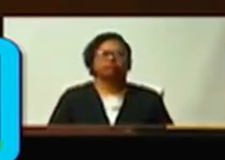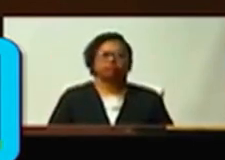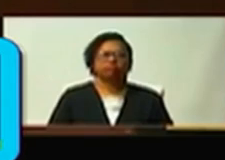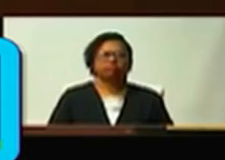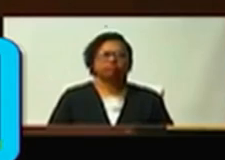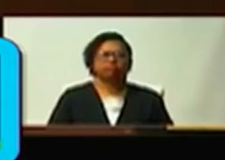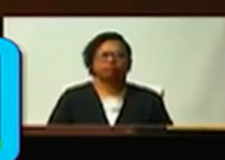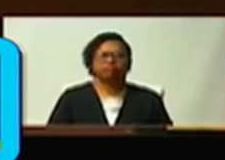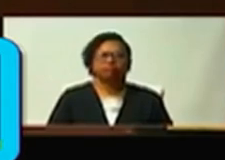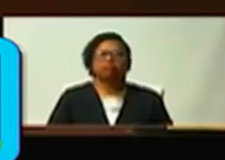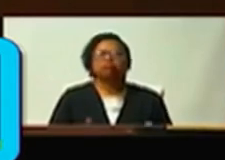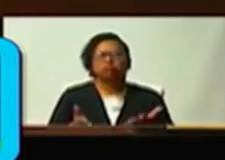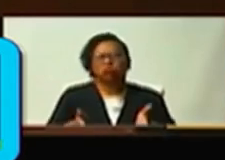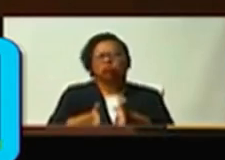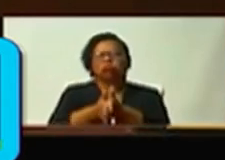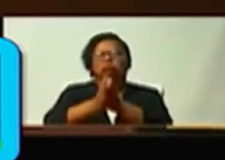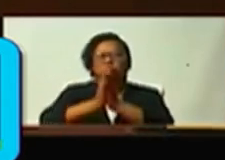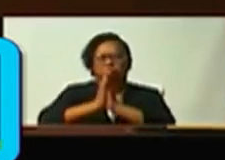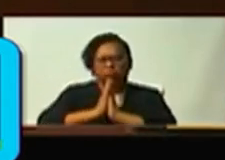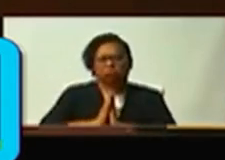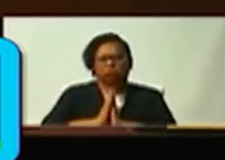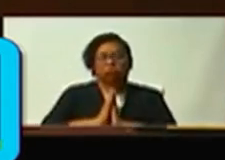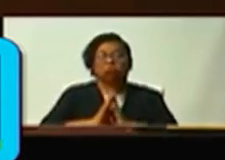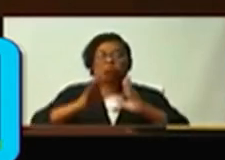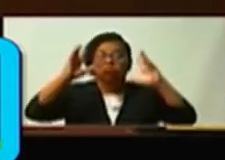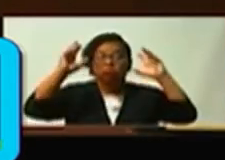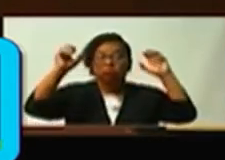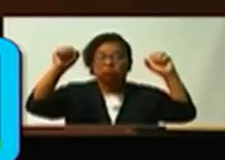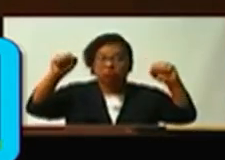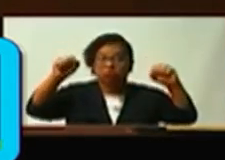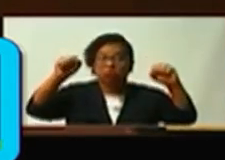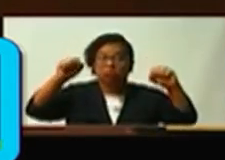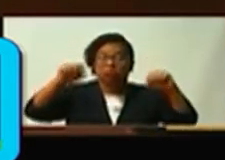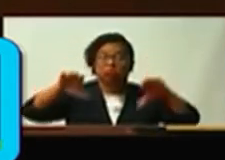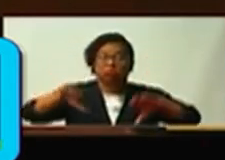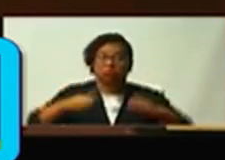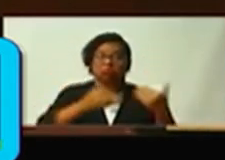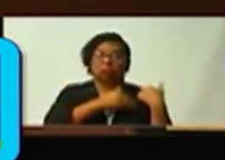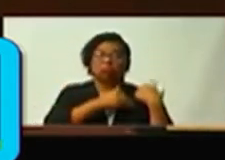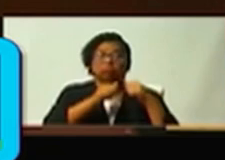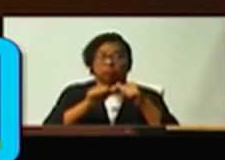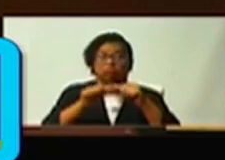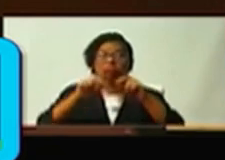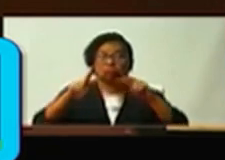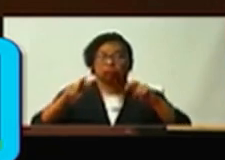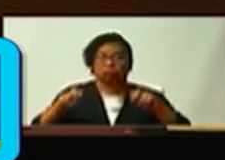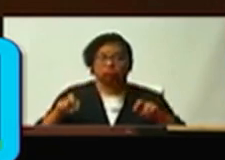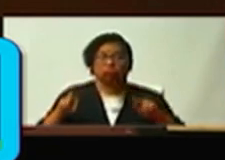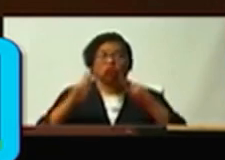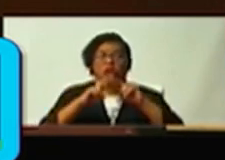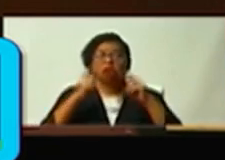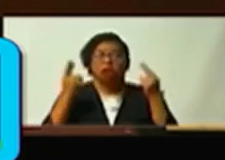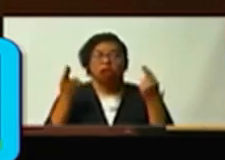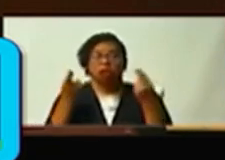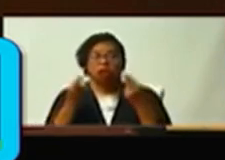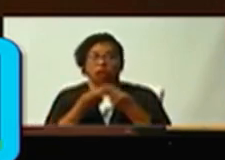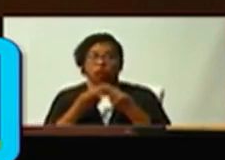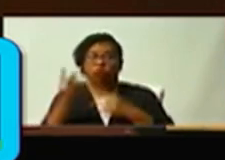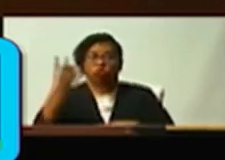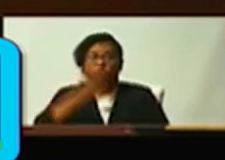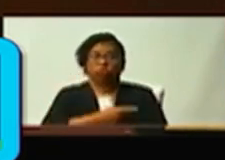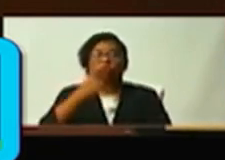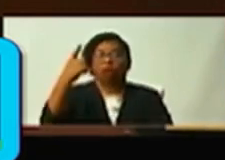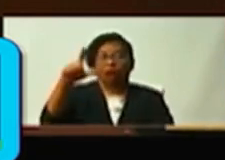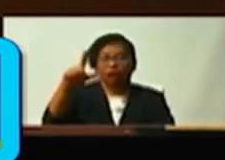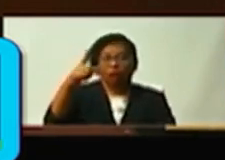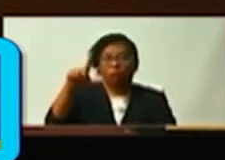entonces le solicitamos a los señores presidentes de comisiones de los lunes, sobre todo medio ambiente y algunas otras comisiones que